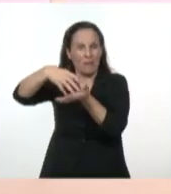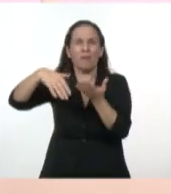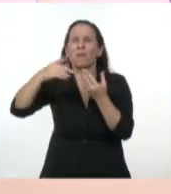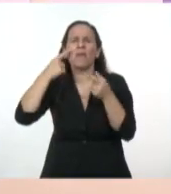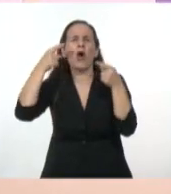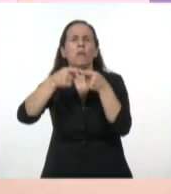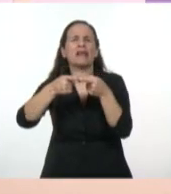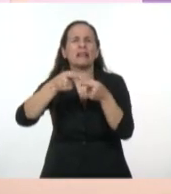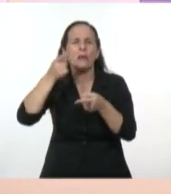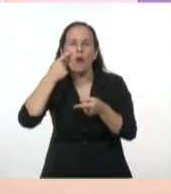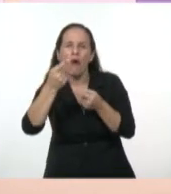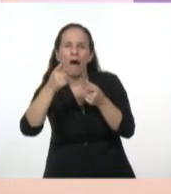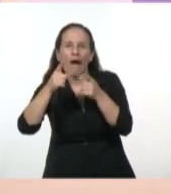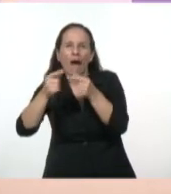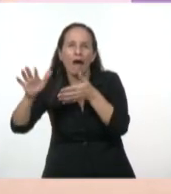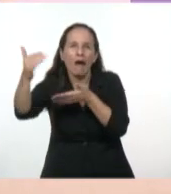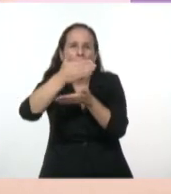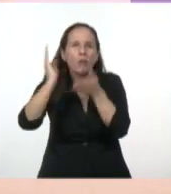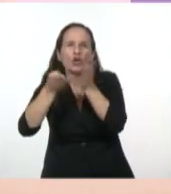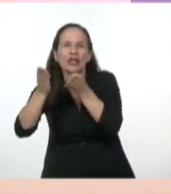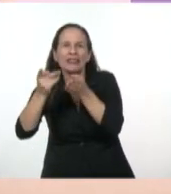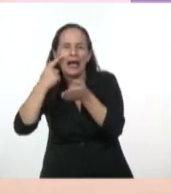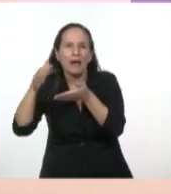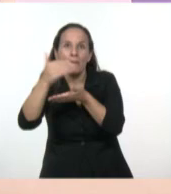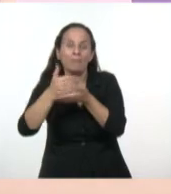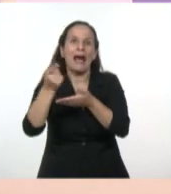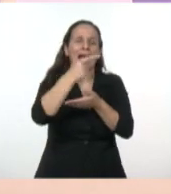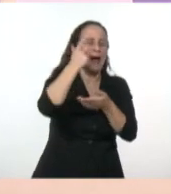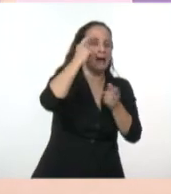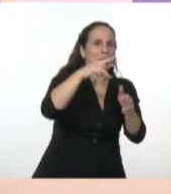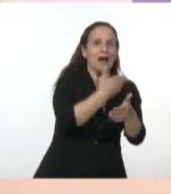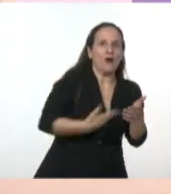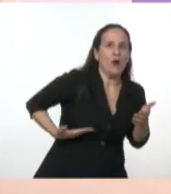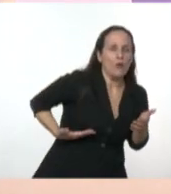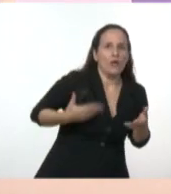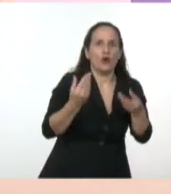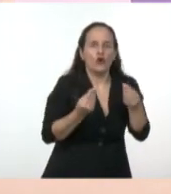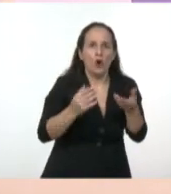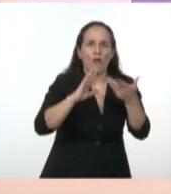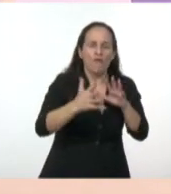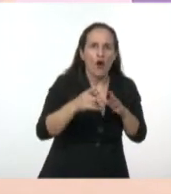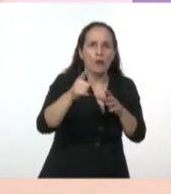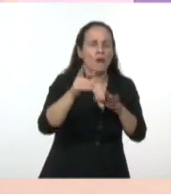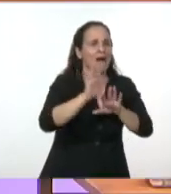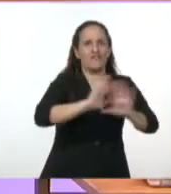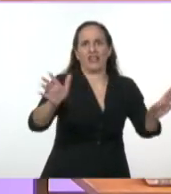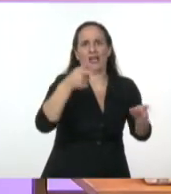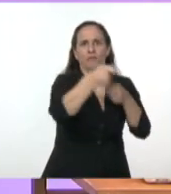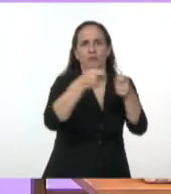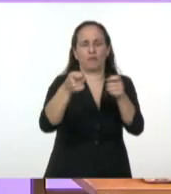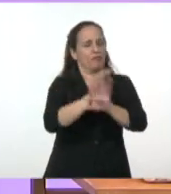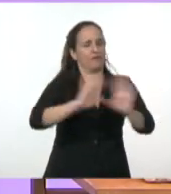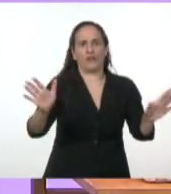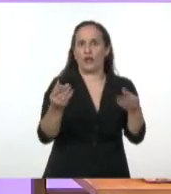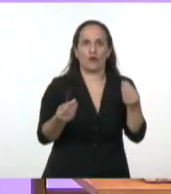que permitan pensar en políticas públicas, en dispositivos, en formas de que esto deje de suceder. Claro. También